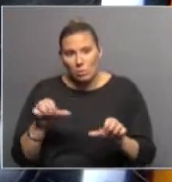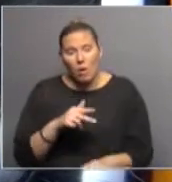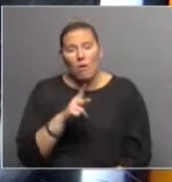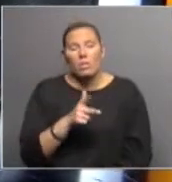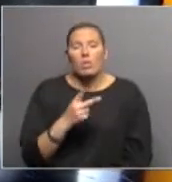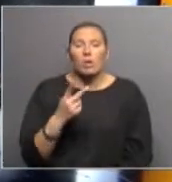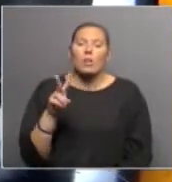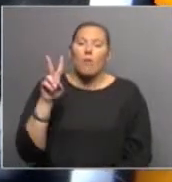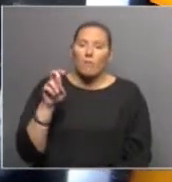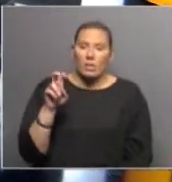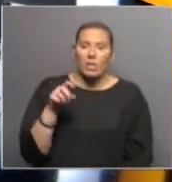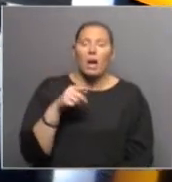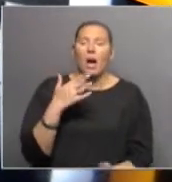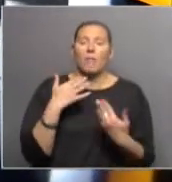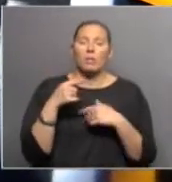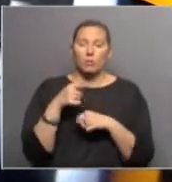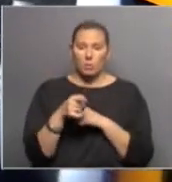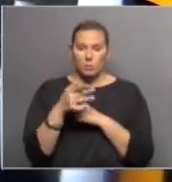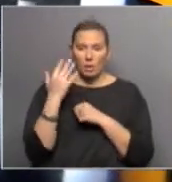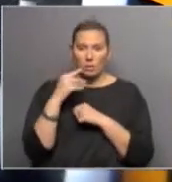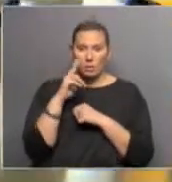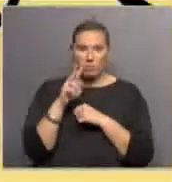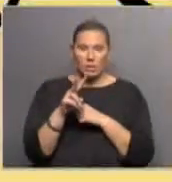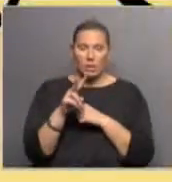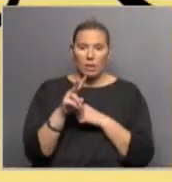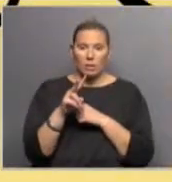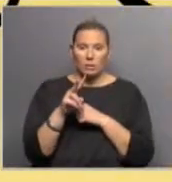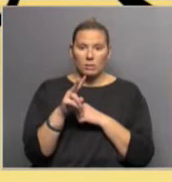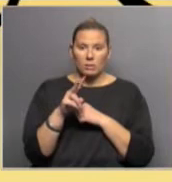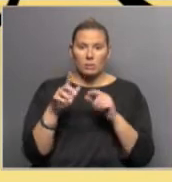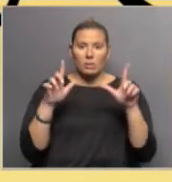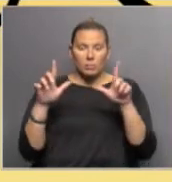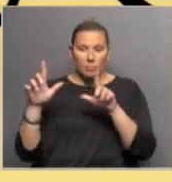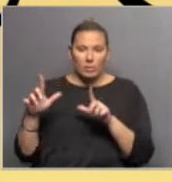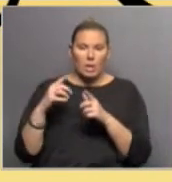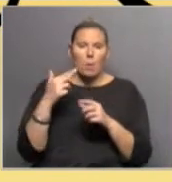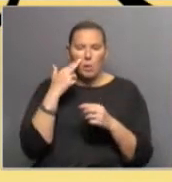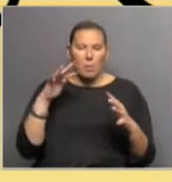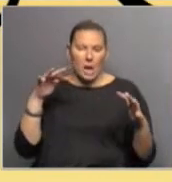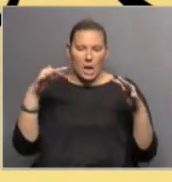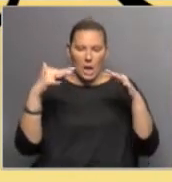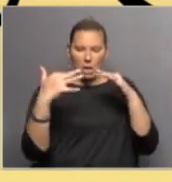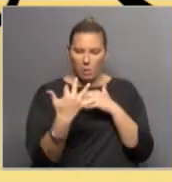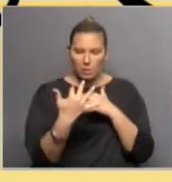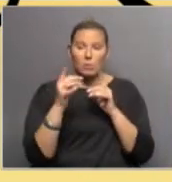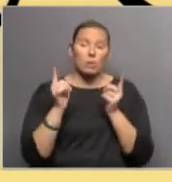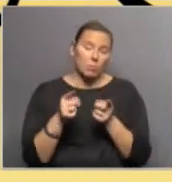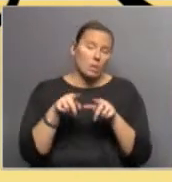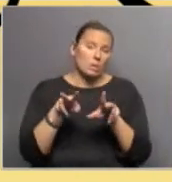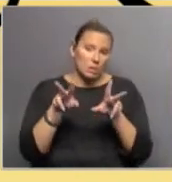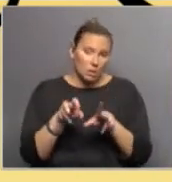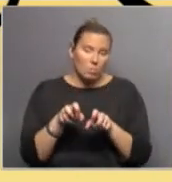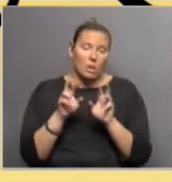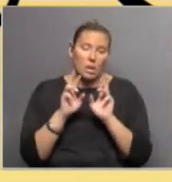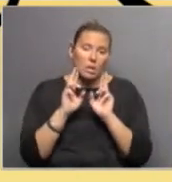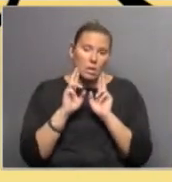verde. Hablando de eso, ¿no? Recién se veían en la pantalla imágenes de catástrofes climáticas y tiene que ver también con esto, ¿no? Con el